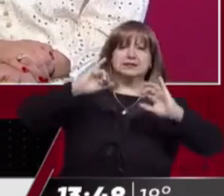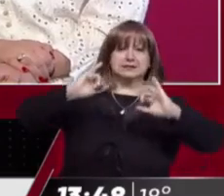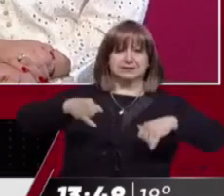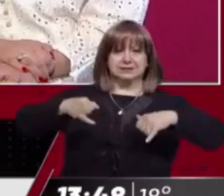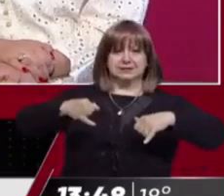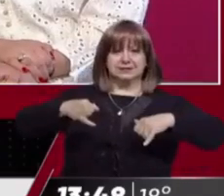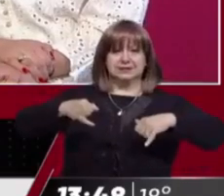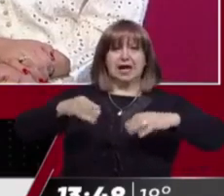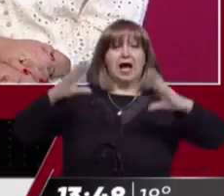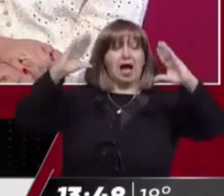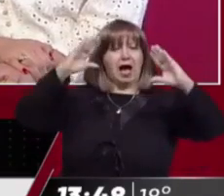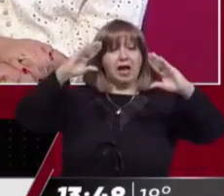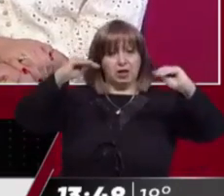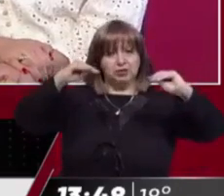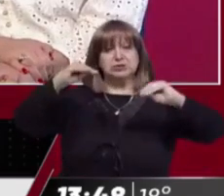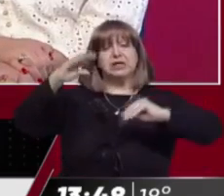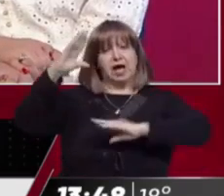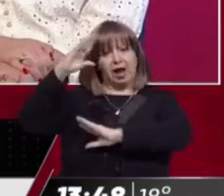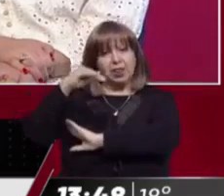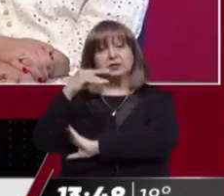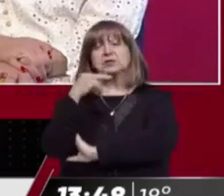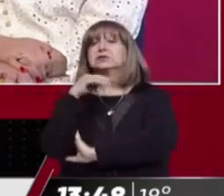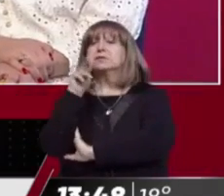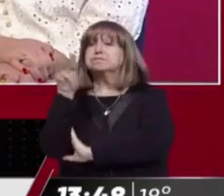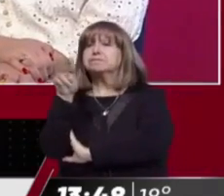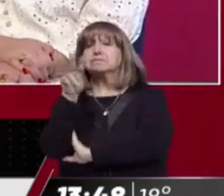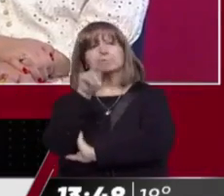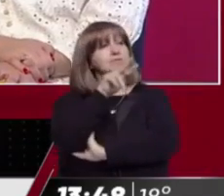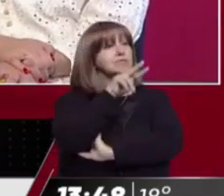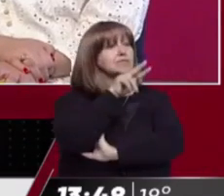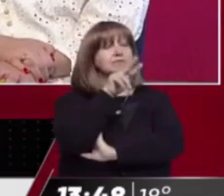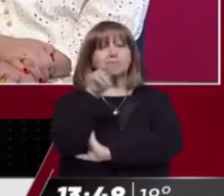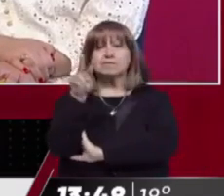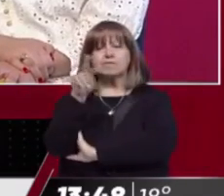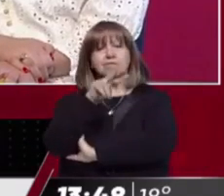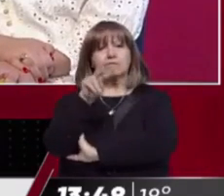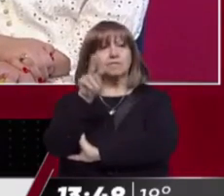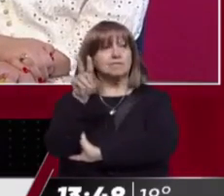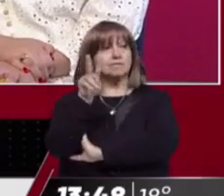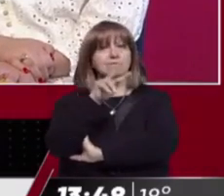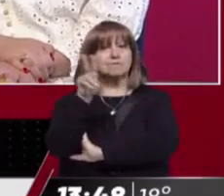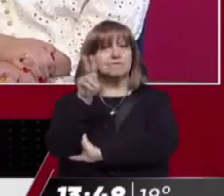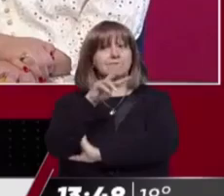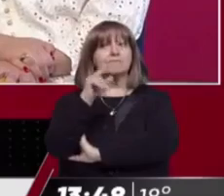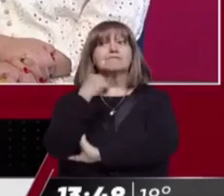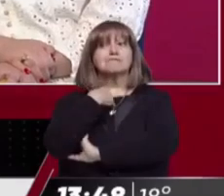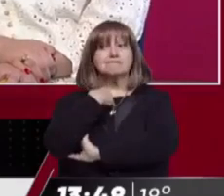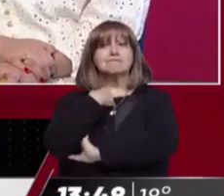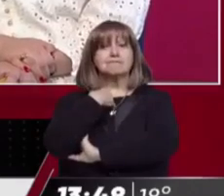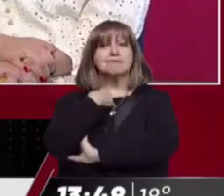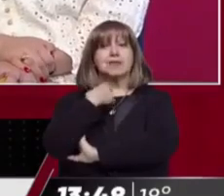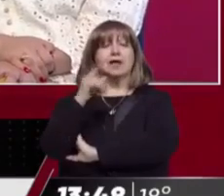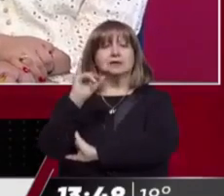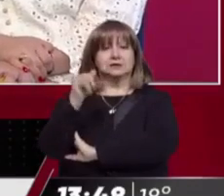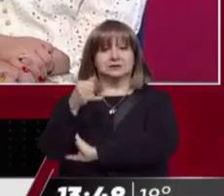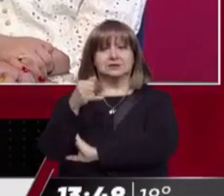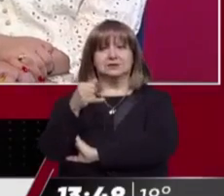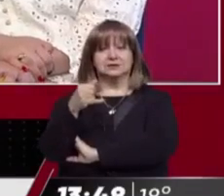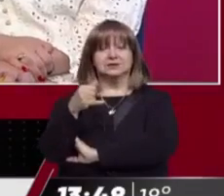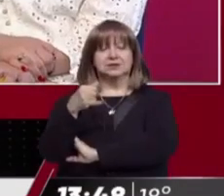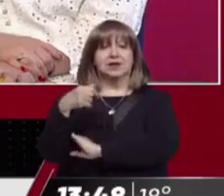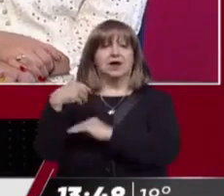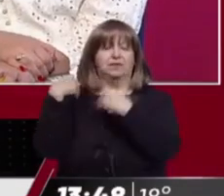anoche terminó de decidir su voto, entre otros Taylor Swift, ¿no? La famosa